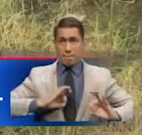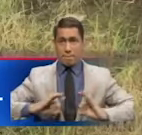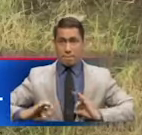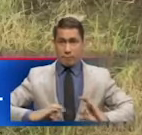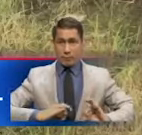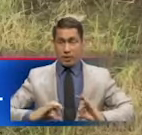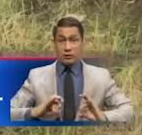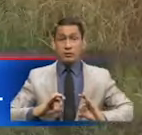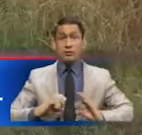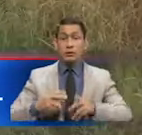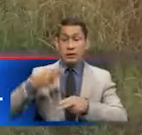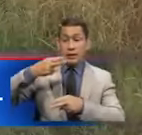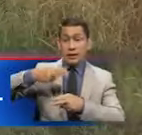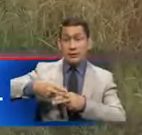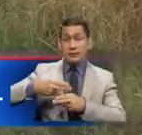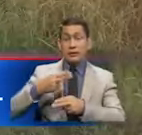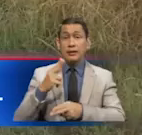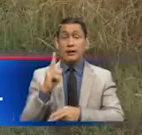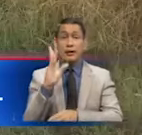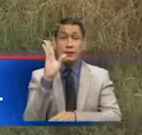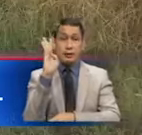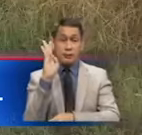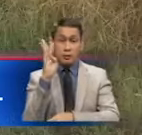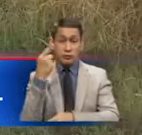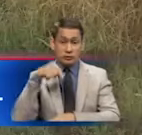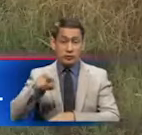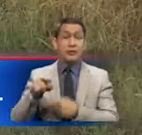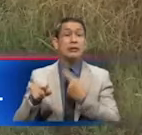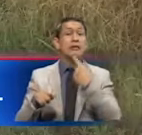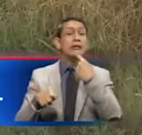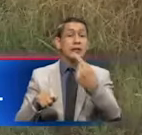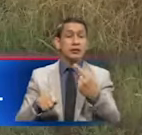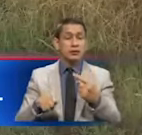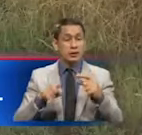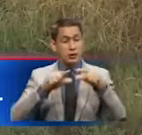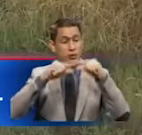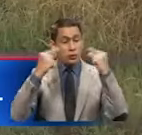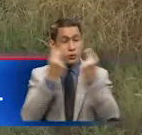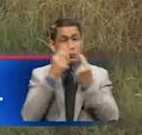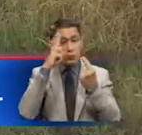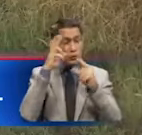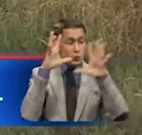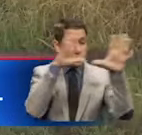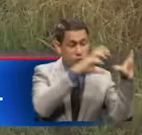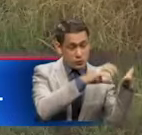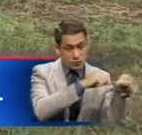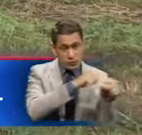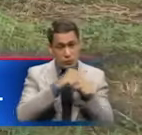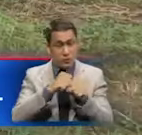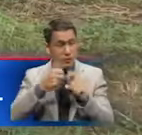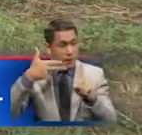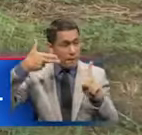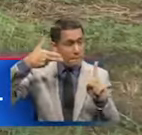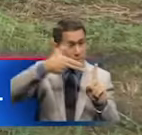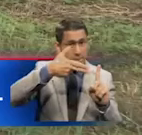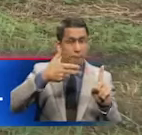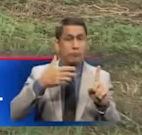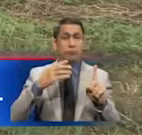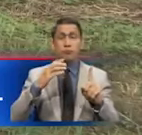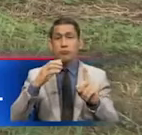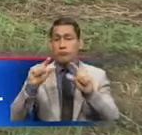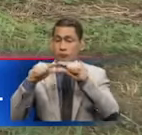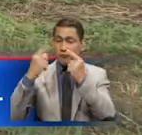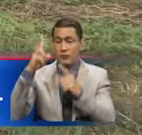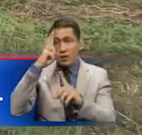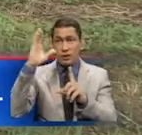su expareja, Darlington Chipre Choez, fue secuestrado por varios sujetos armados que llegaron hasta la casa de un familiar y se